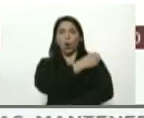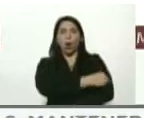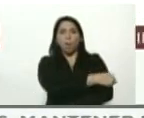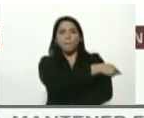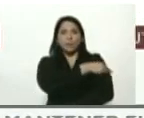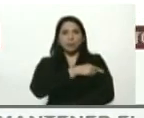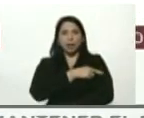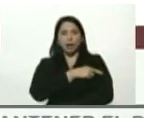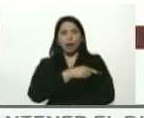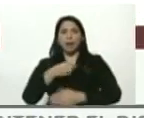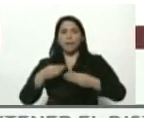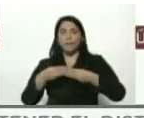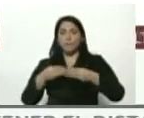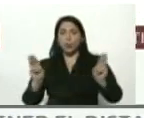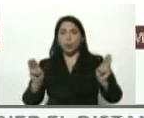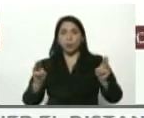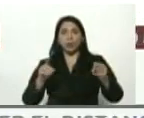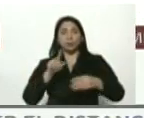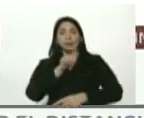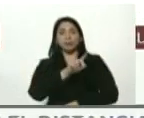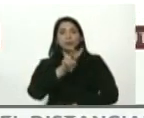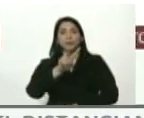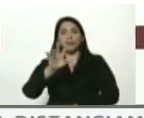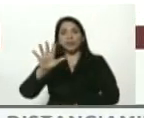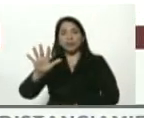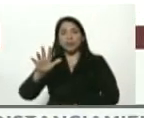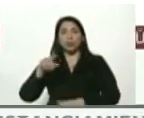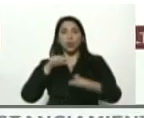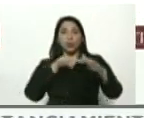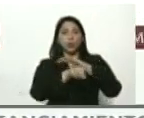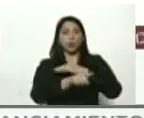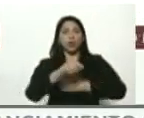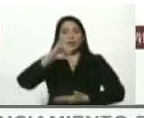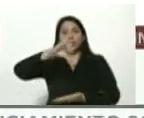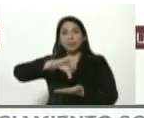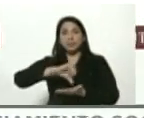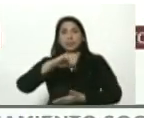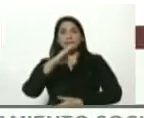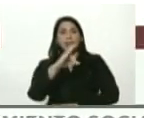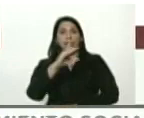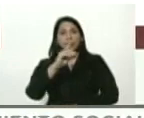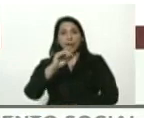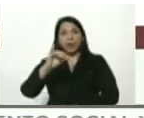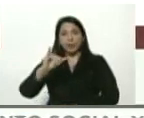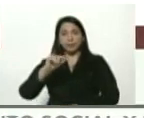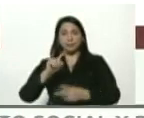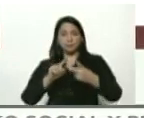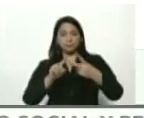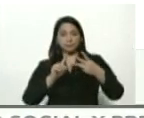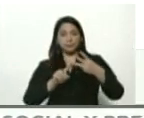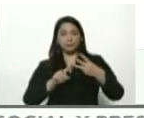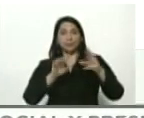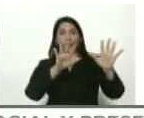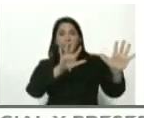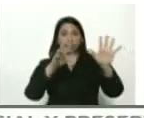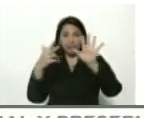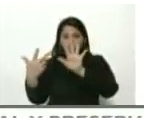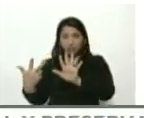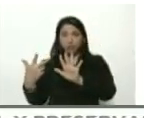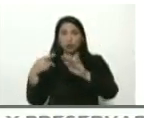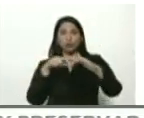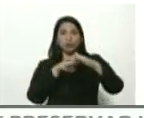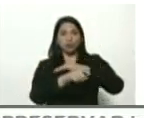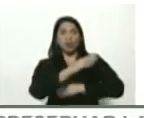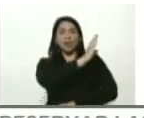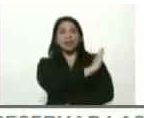hospitales, 125 están ingresados en centros de diagnóstico integral, 18 están en